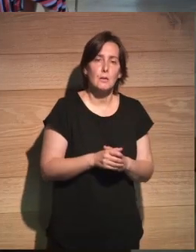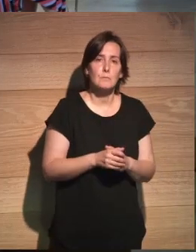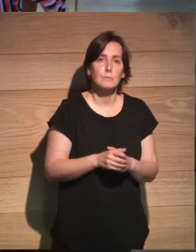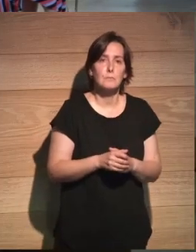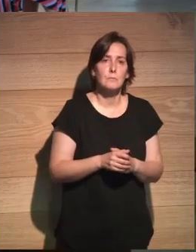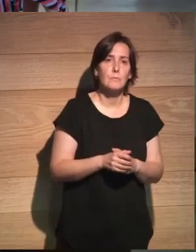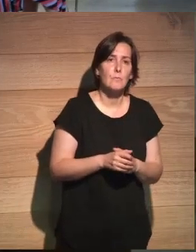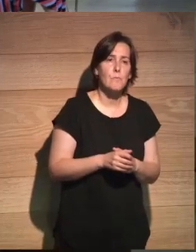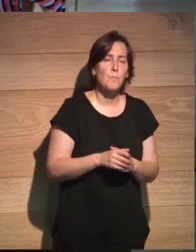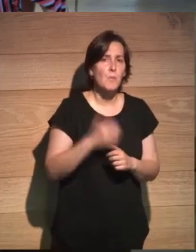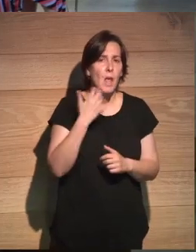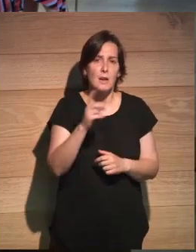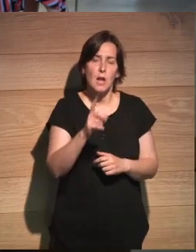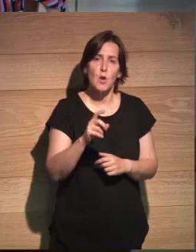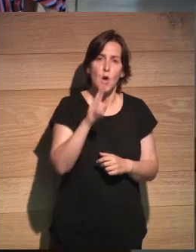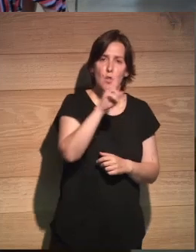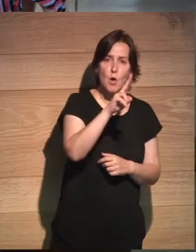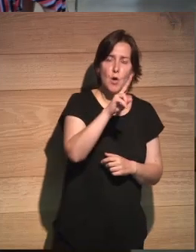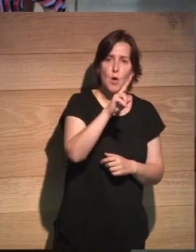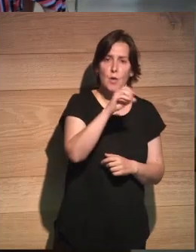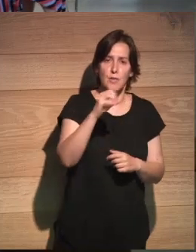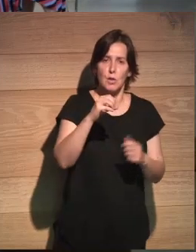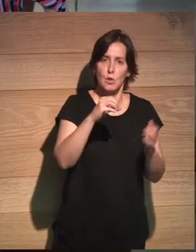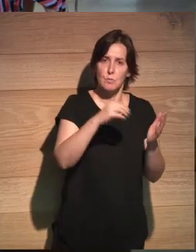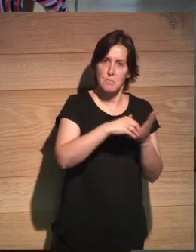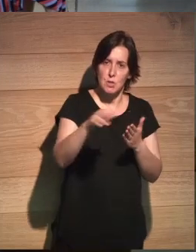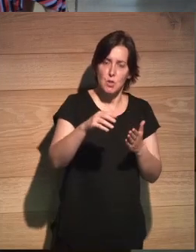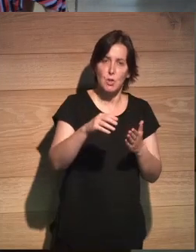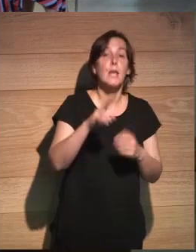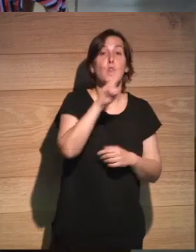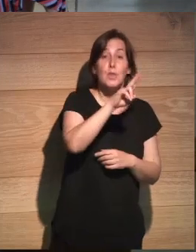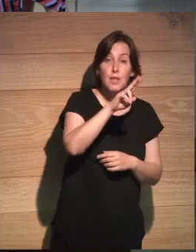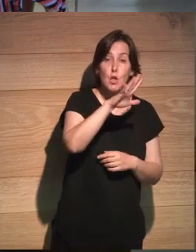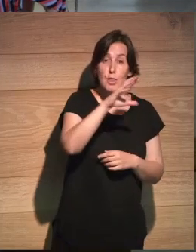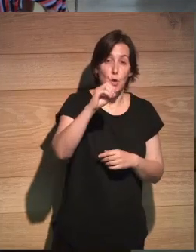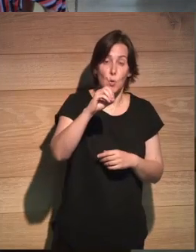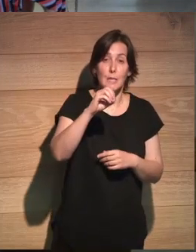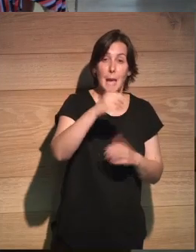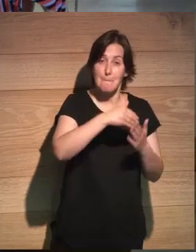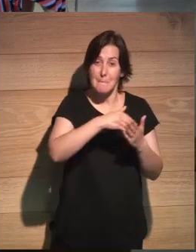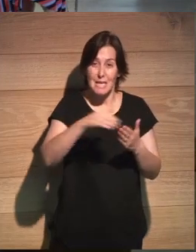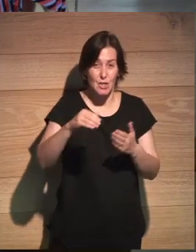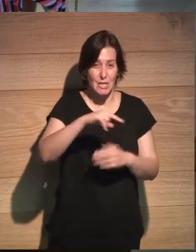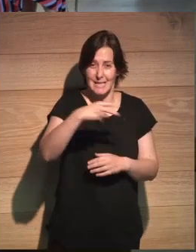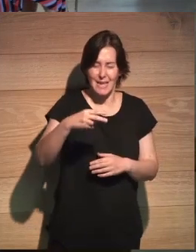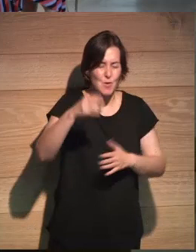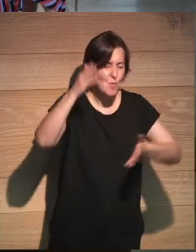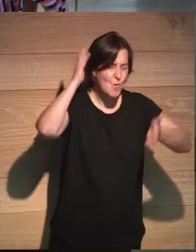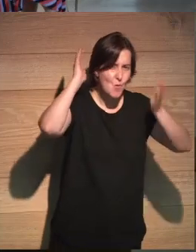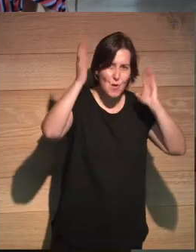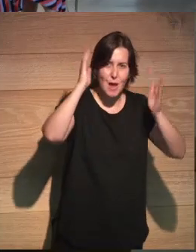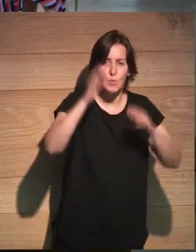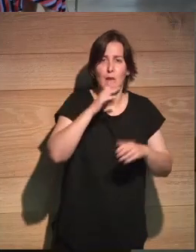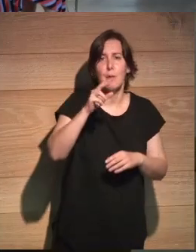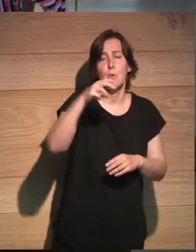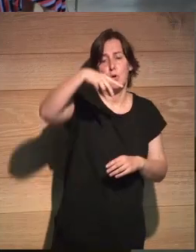pague 250 millones de euros por un chico argentino que se llama Neymar. 250 millones de euros, que es una barbaridad, aparte de pagarle